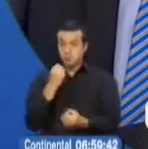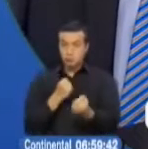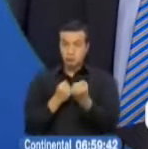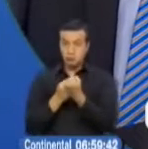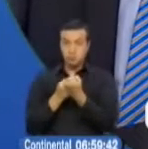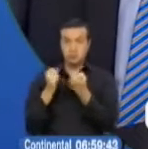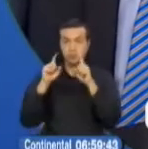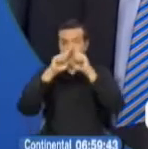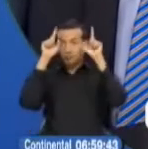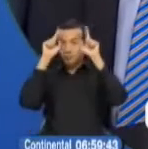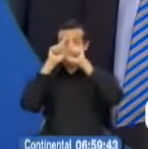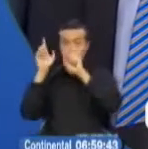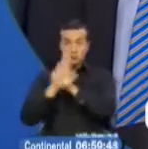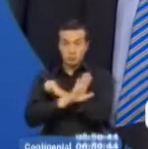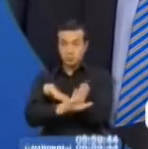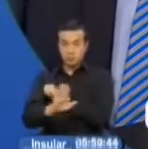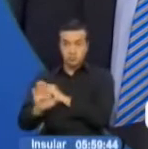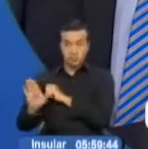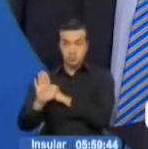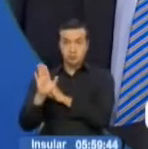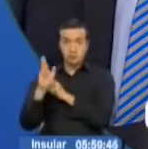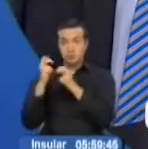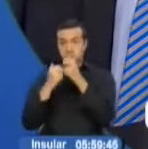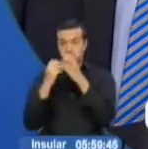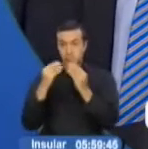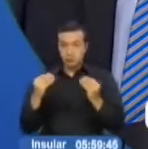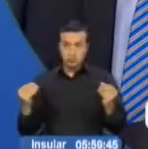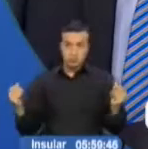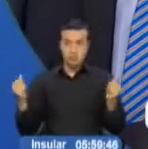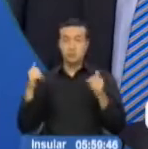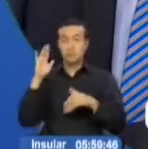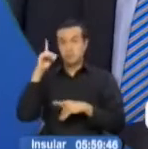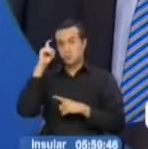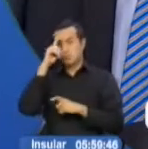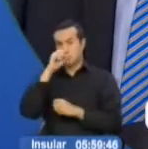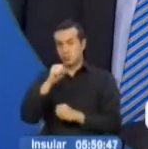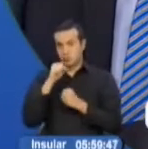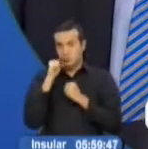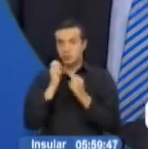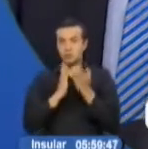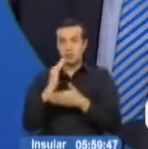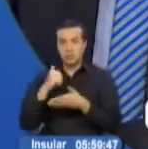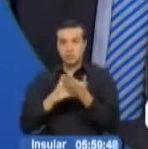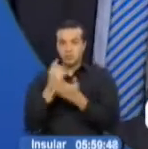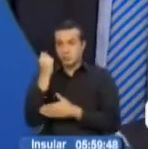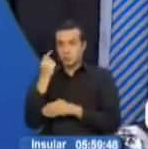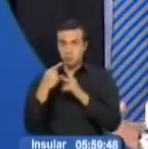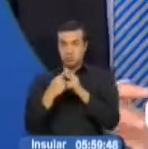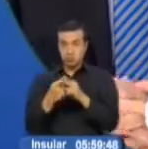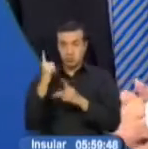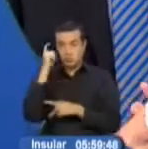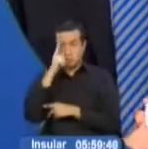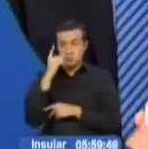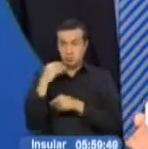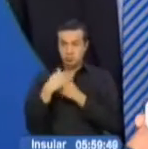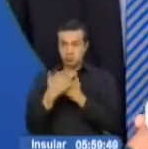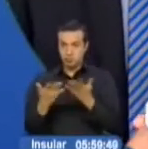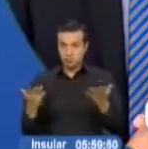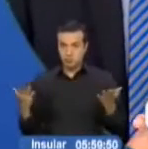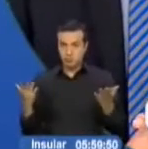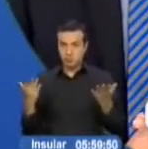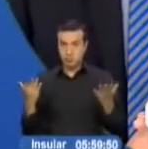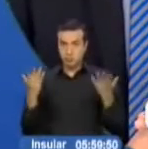para que estas empresas puedan resolver lo que ha sido quizás su mayor dificultad, que es acceder al financiamiento. Aunque